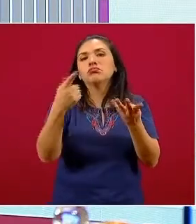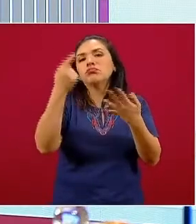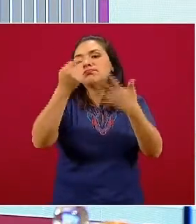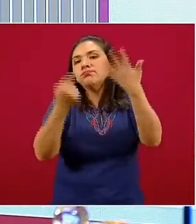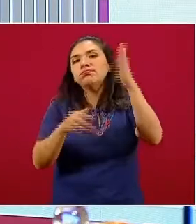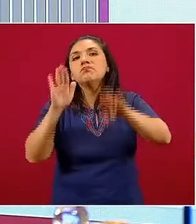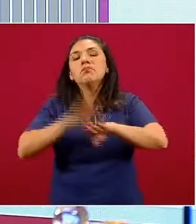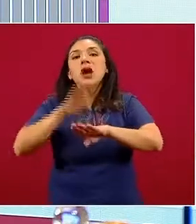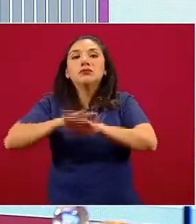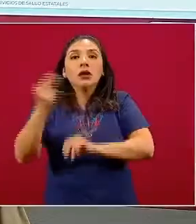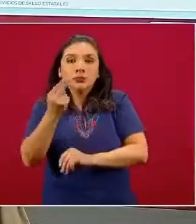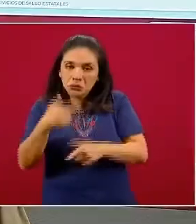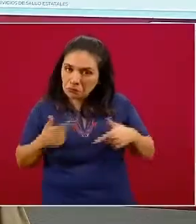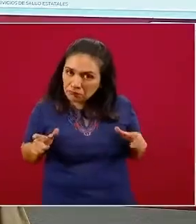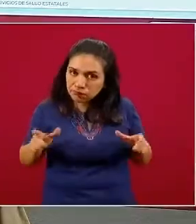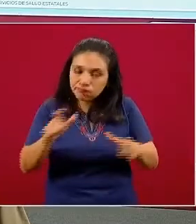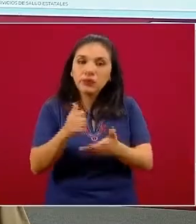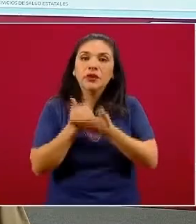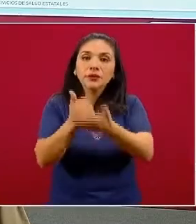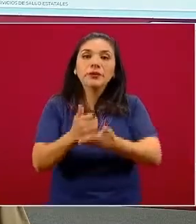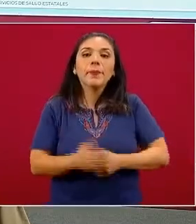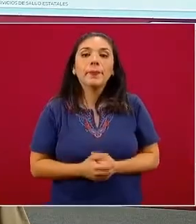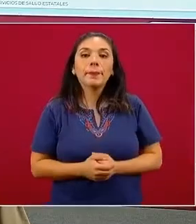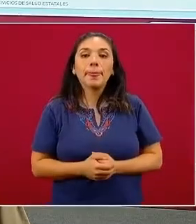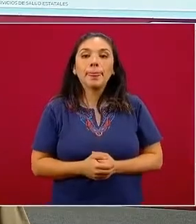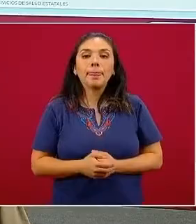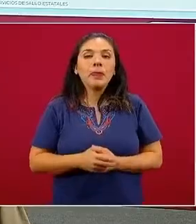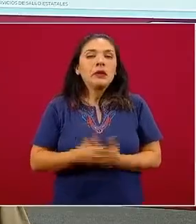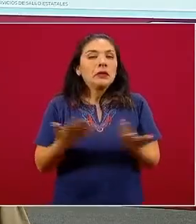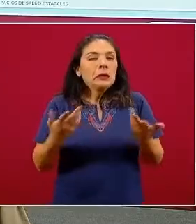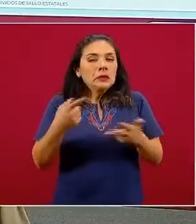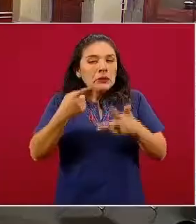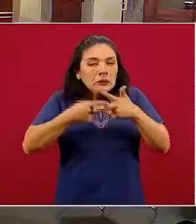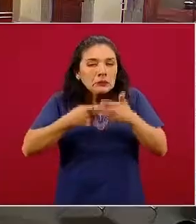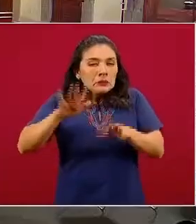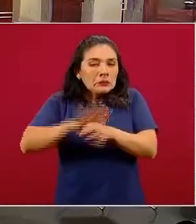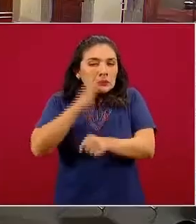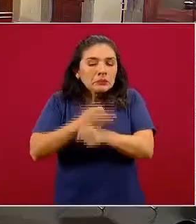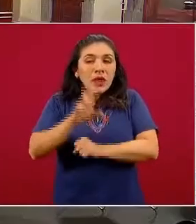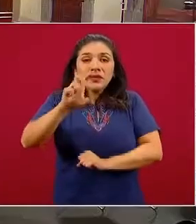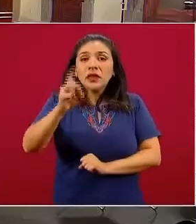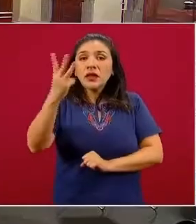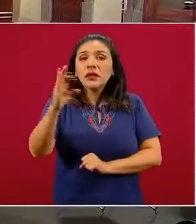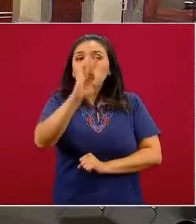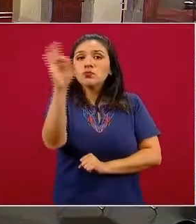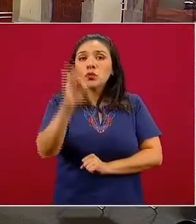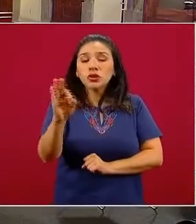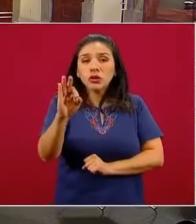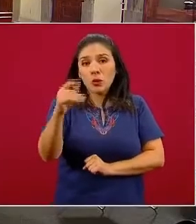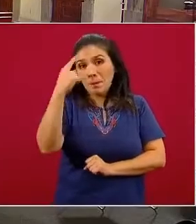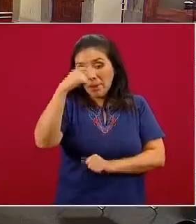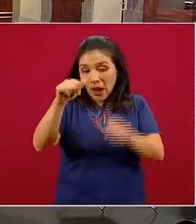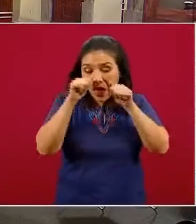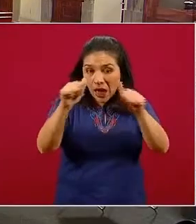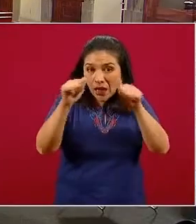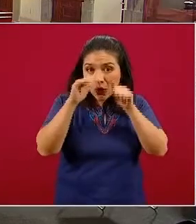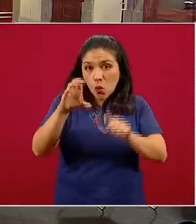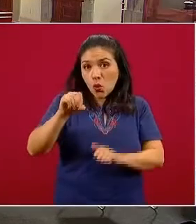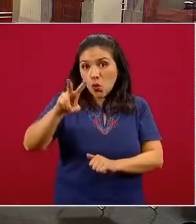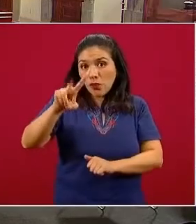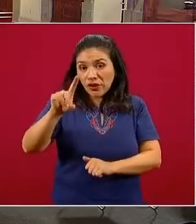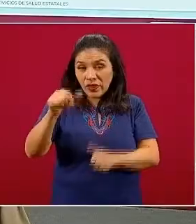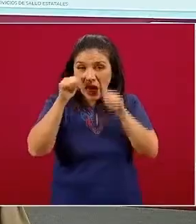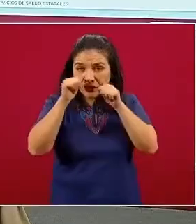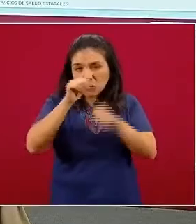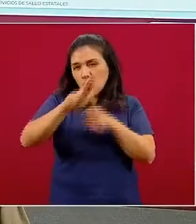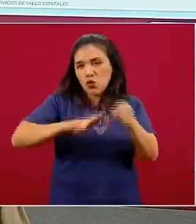vaya necesitando. A nivel promedio nacional, 33% de las camas destinadas a COVID de atención general